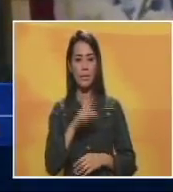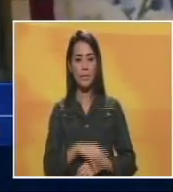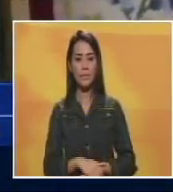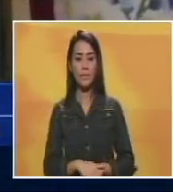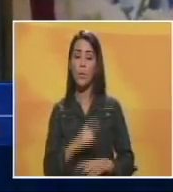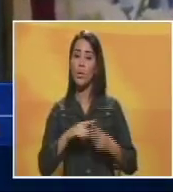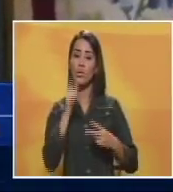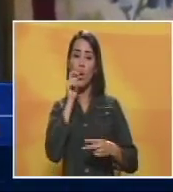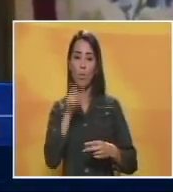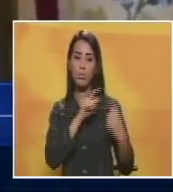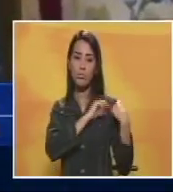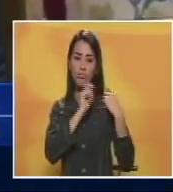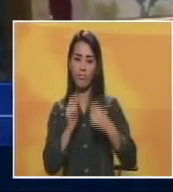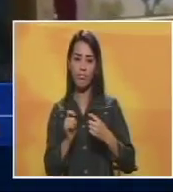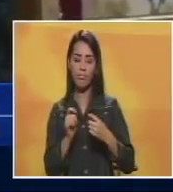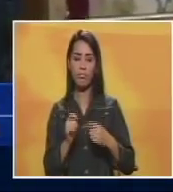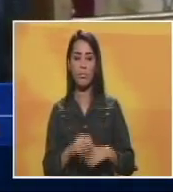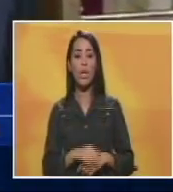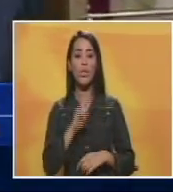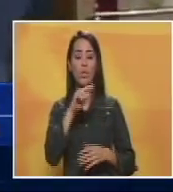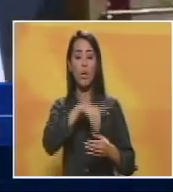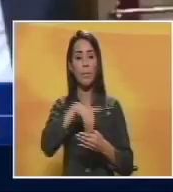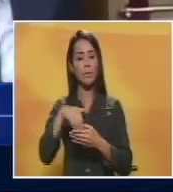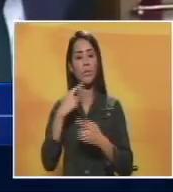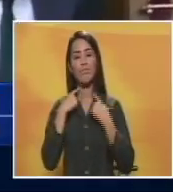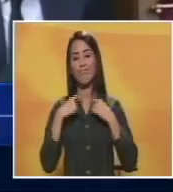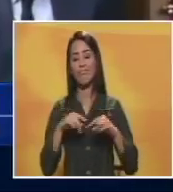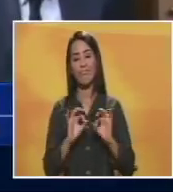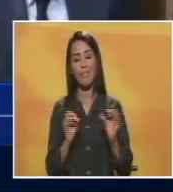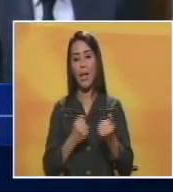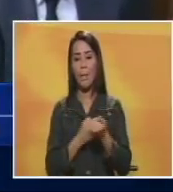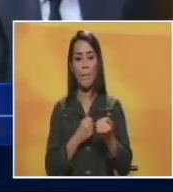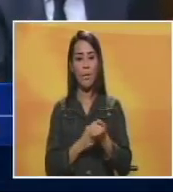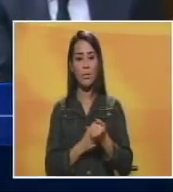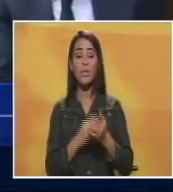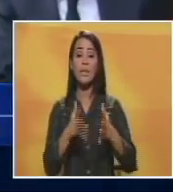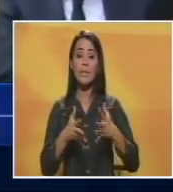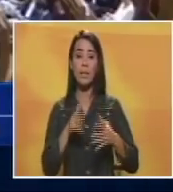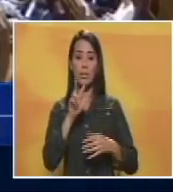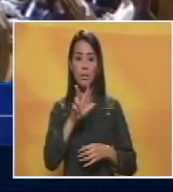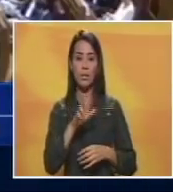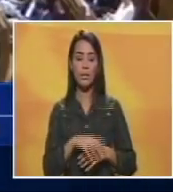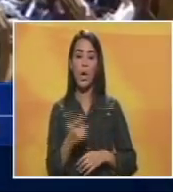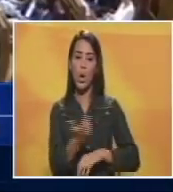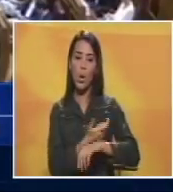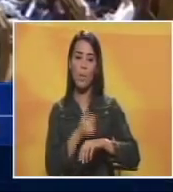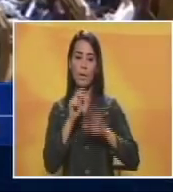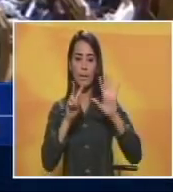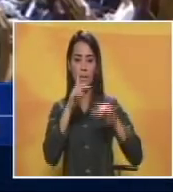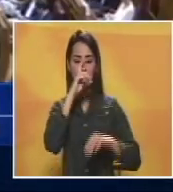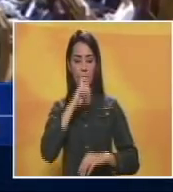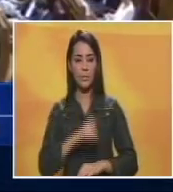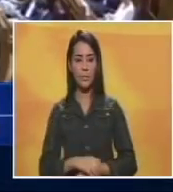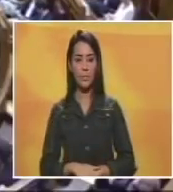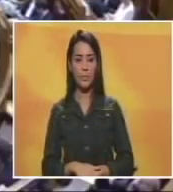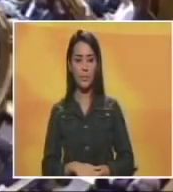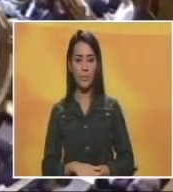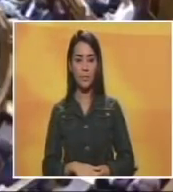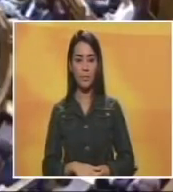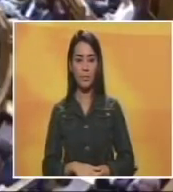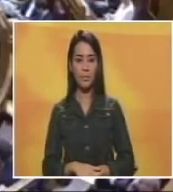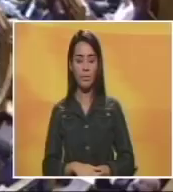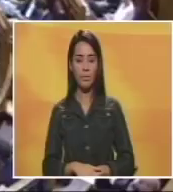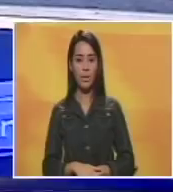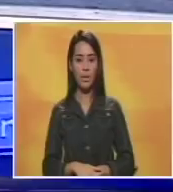Aznar y desde entonces ha perdido 2 elecciones generales y ha ganado 3, gobernante casi 7 años.